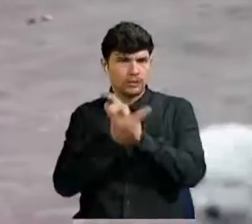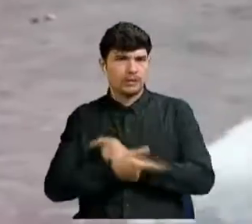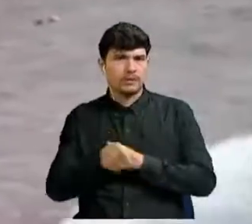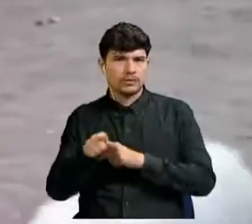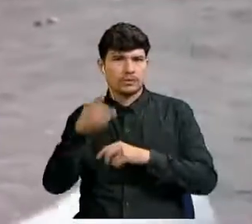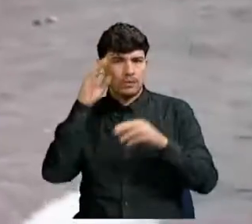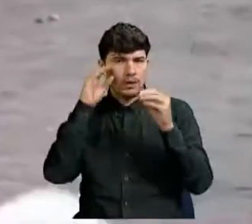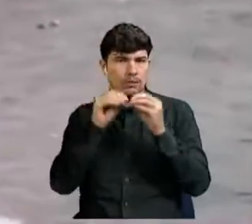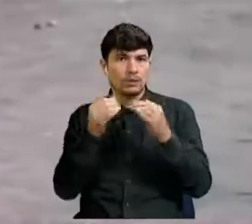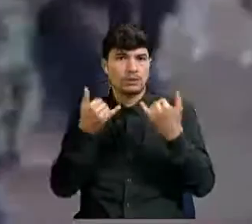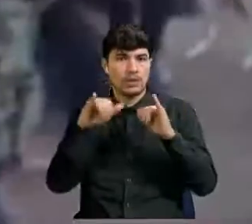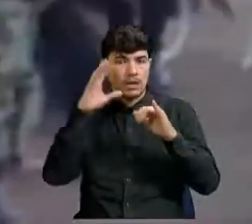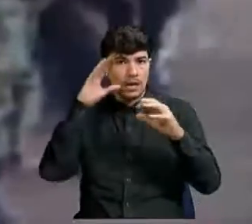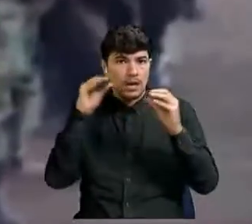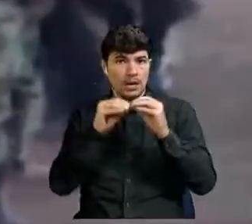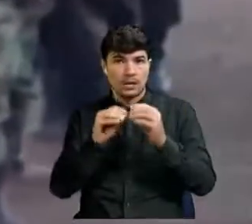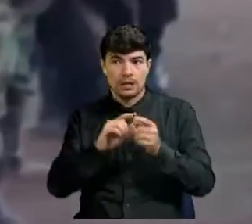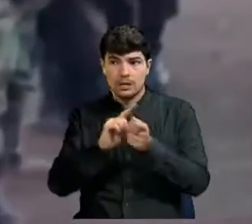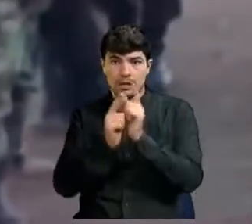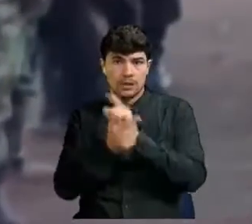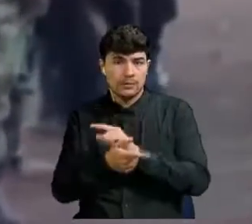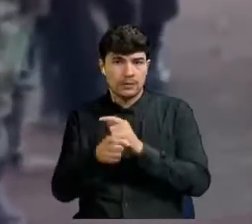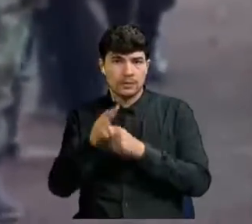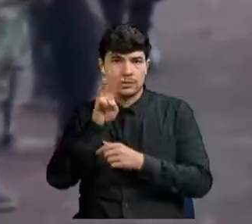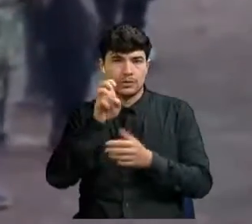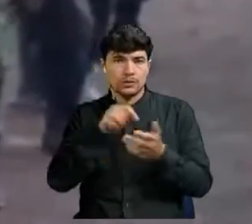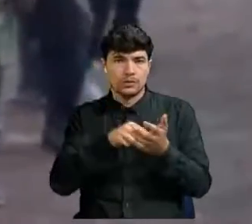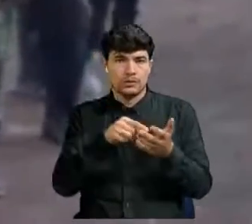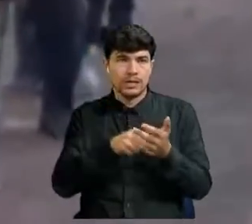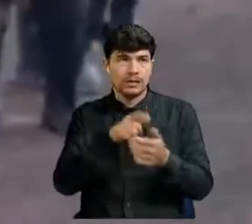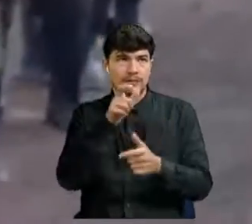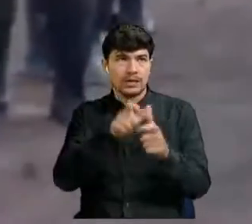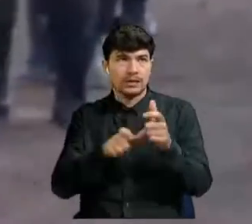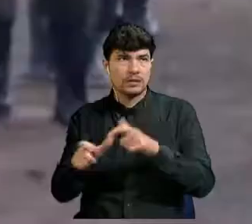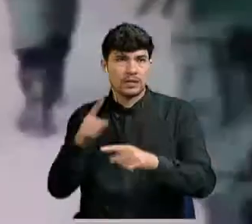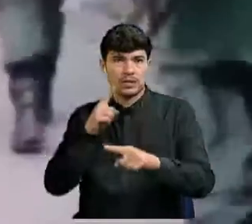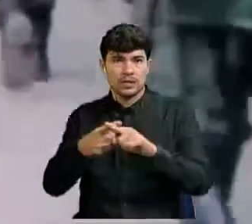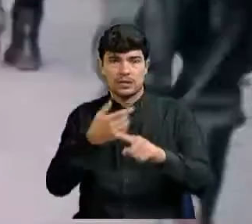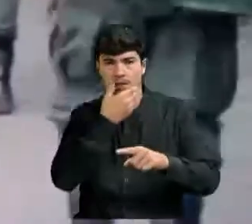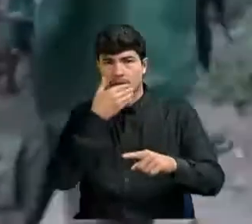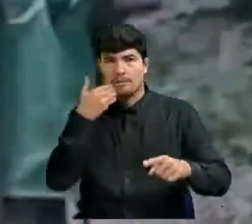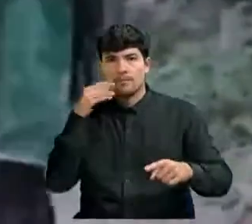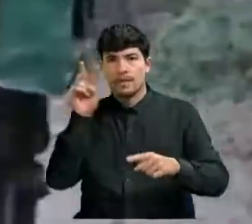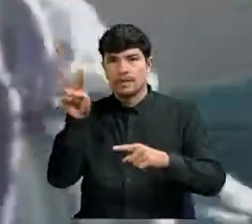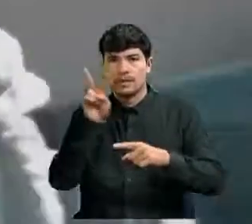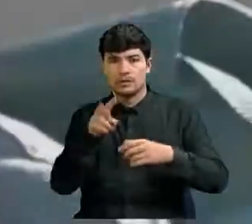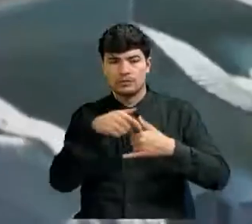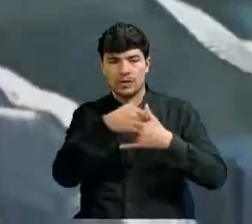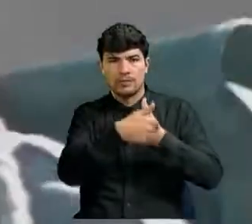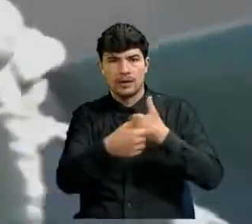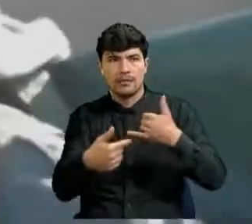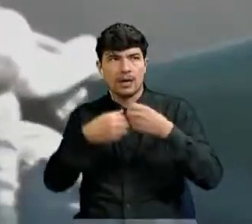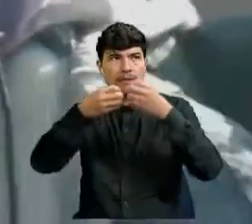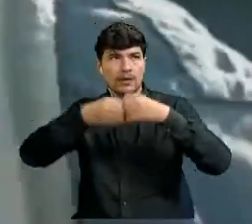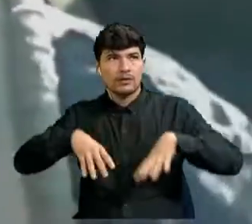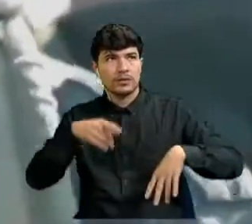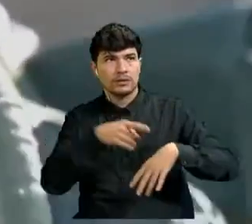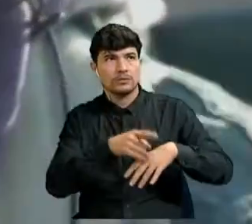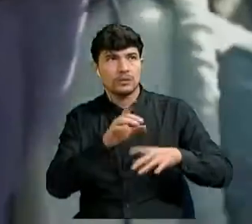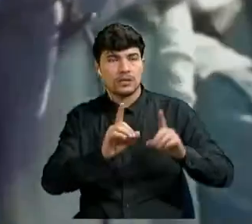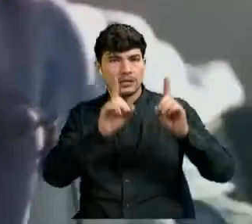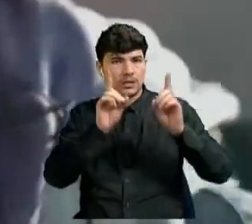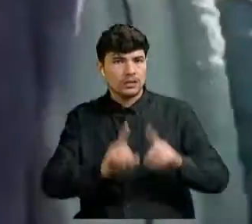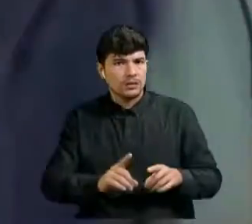los acuerdos ya pactados harán que cerca de 8.000 exmilitantes ubicados en 22 zonas veredales abandonen este trato ante la